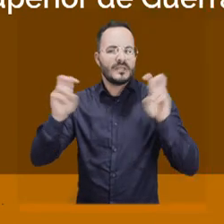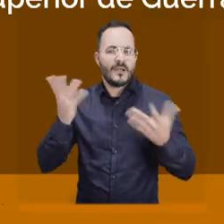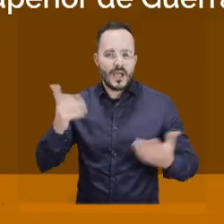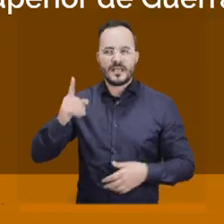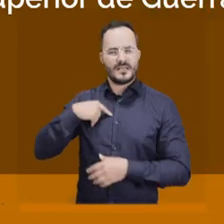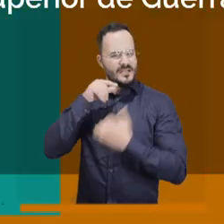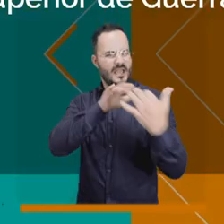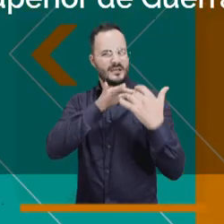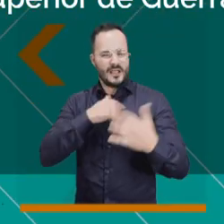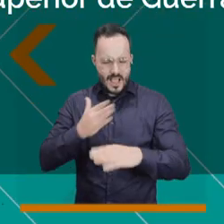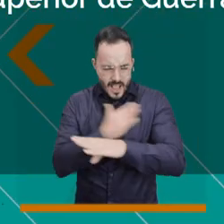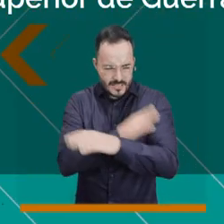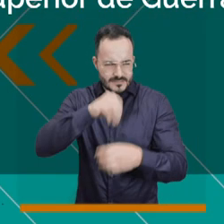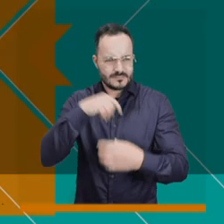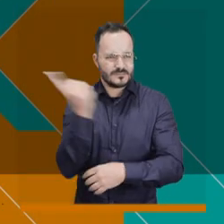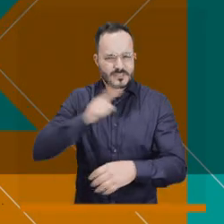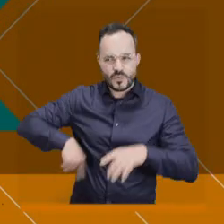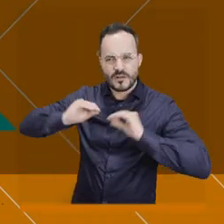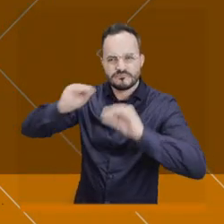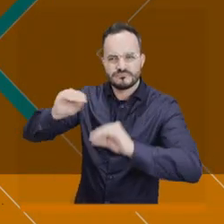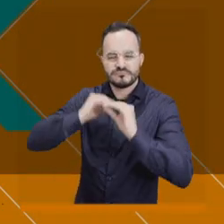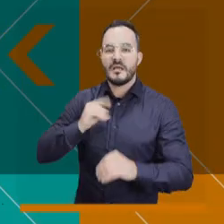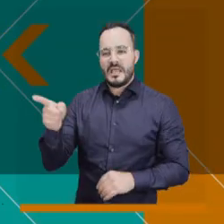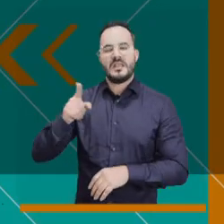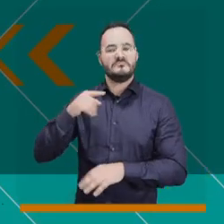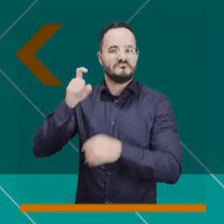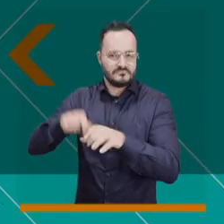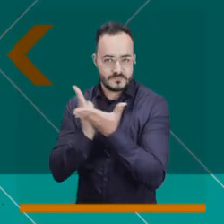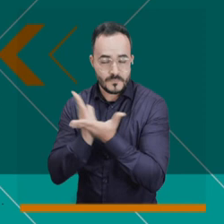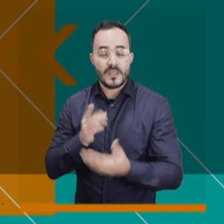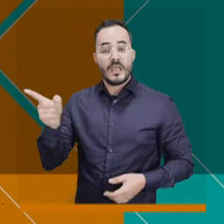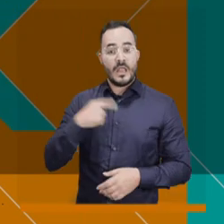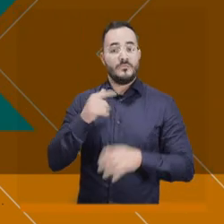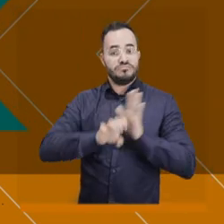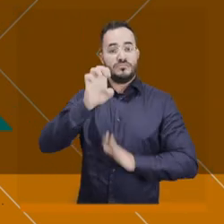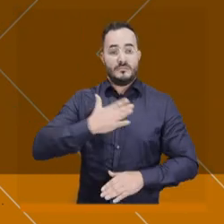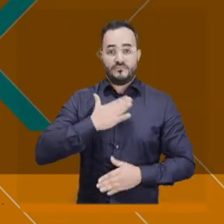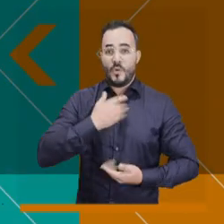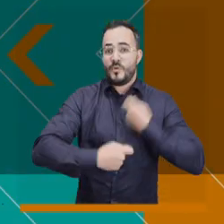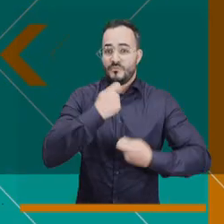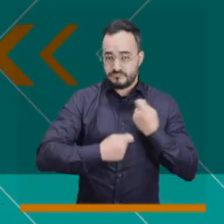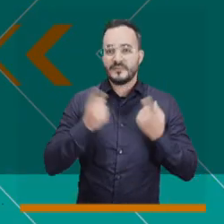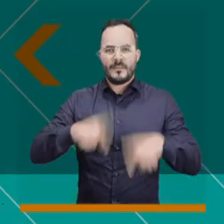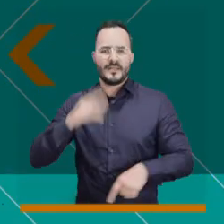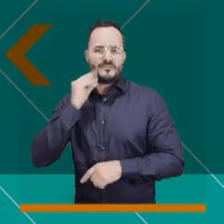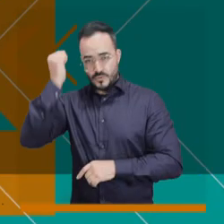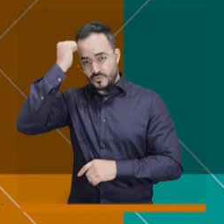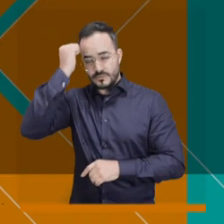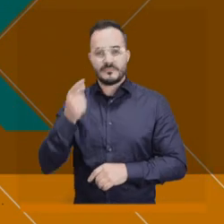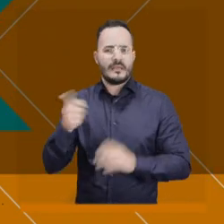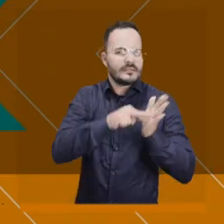Nacional de la Escuela Superior de Guerra. Con amplia experiencia en el sector privado, empresario y docente, además de director de proyectos